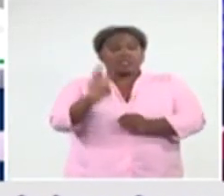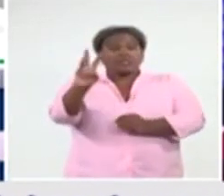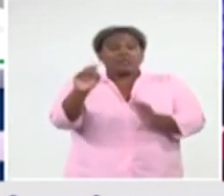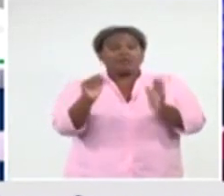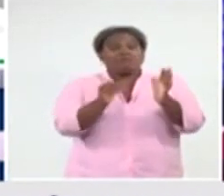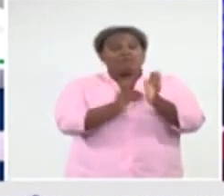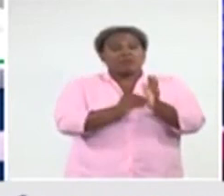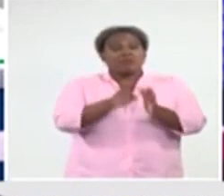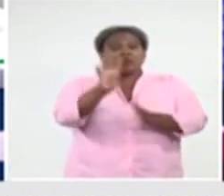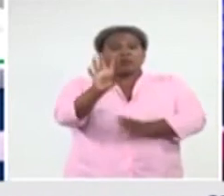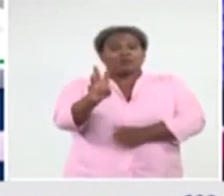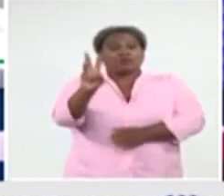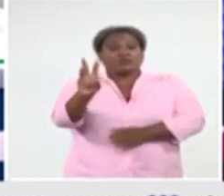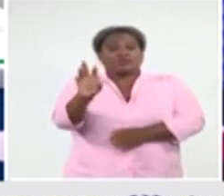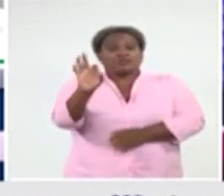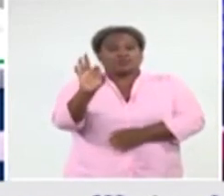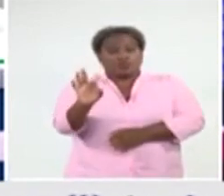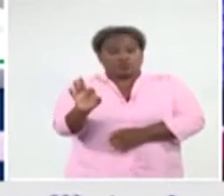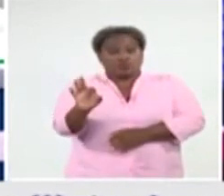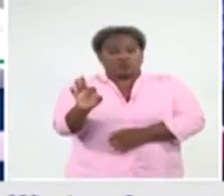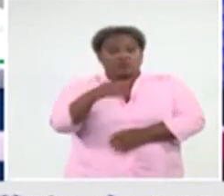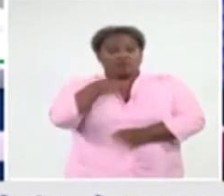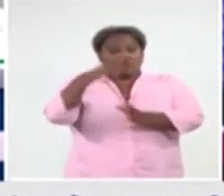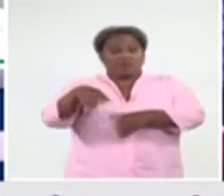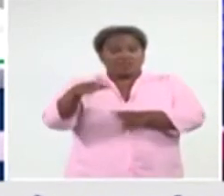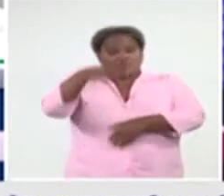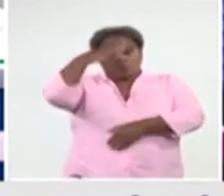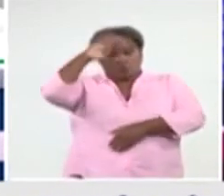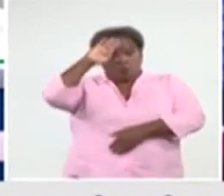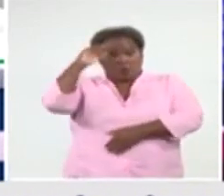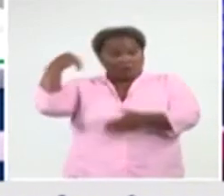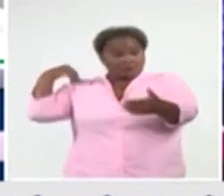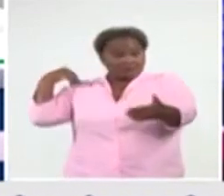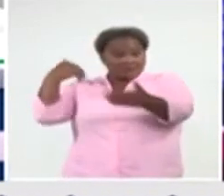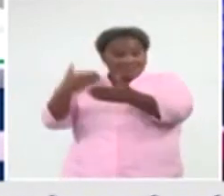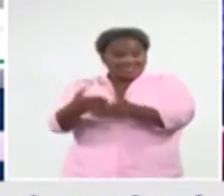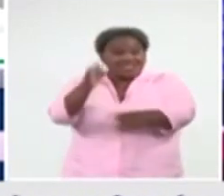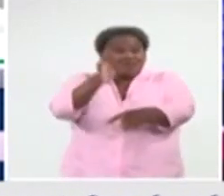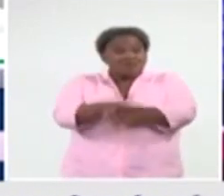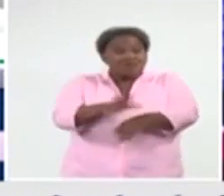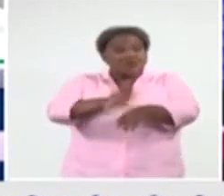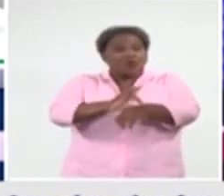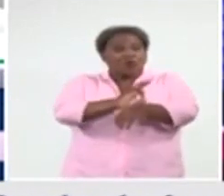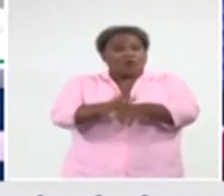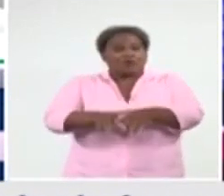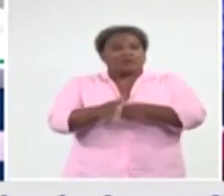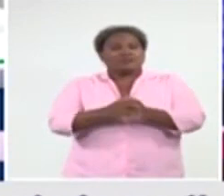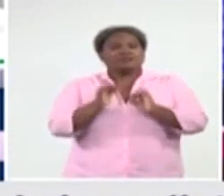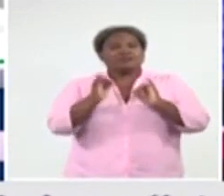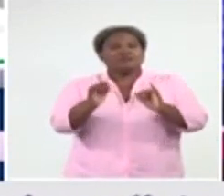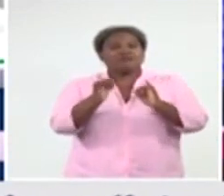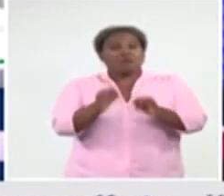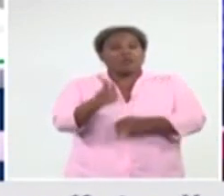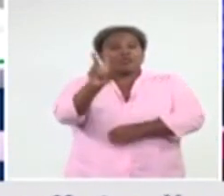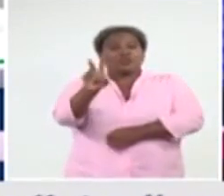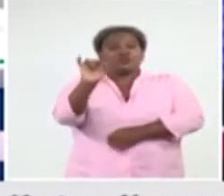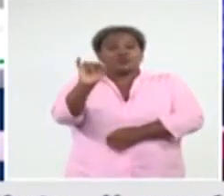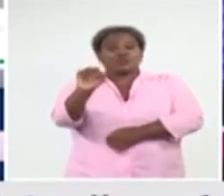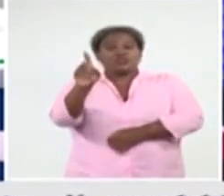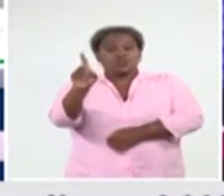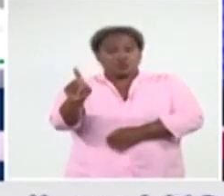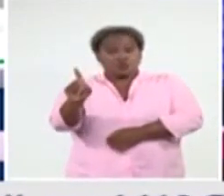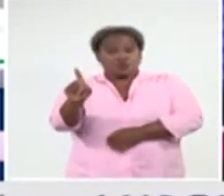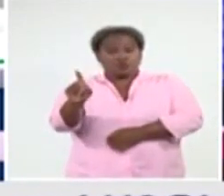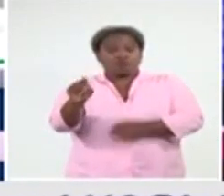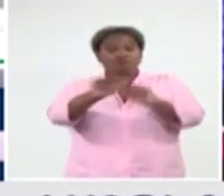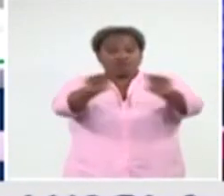3.438 fallecidos en Cuba. Y bueno, se reportan 261 eventos activos en todo